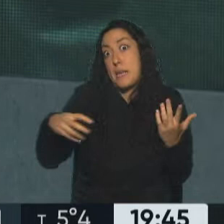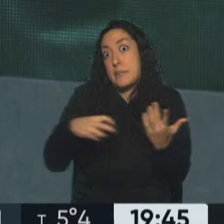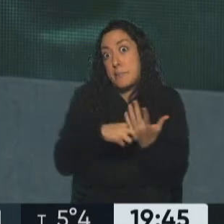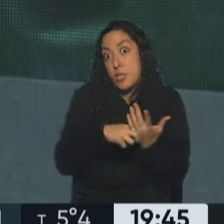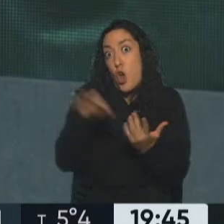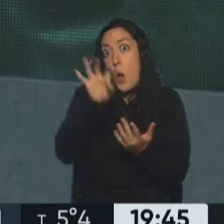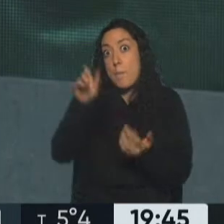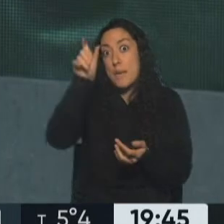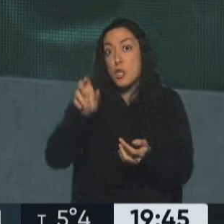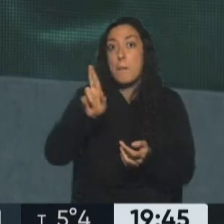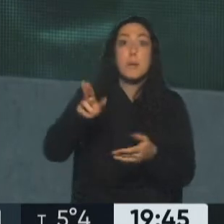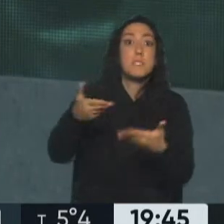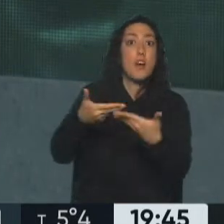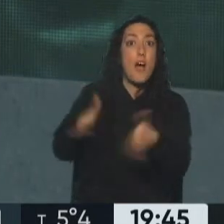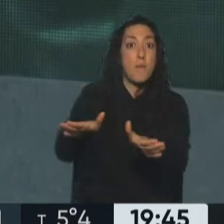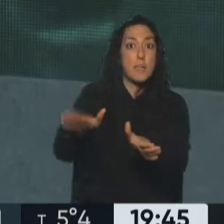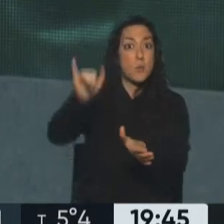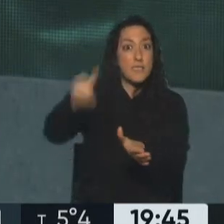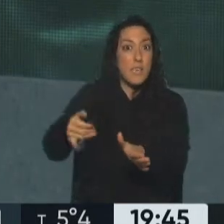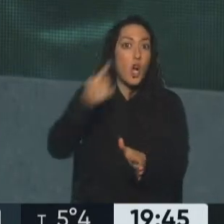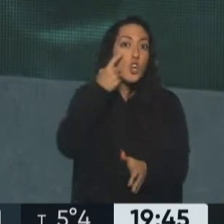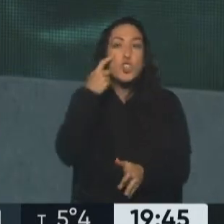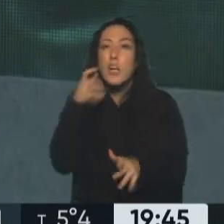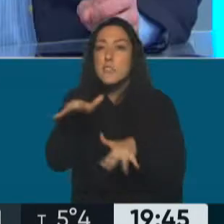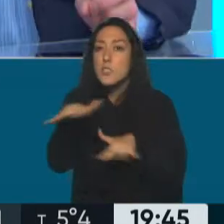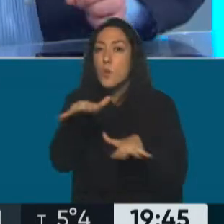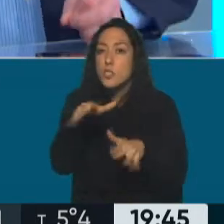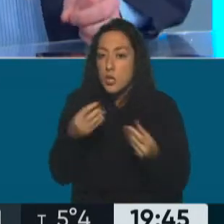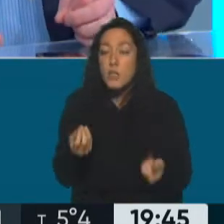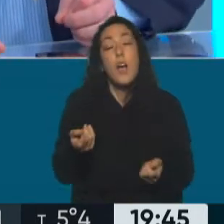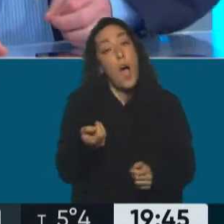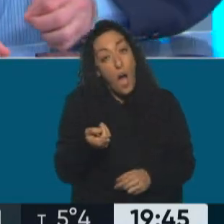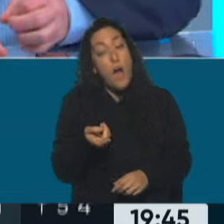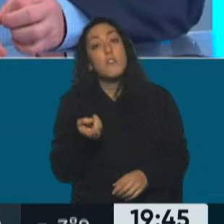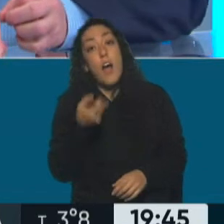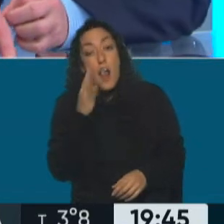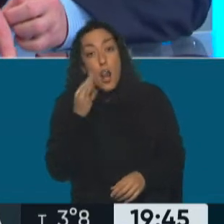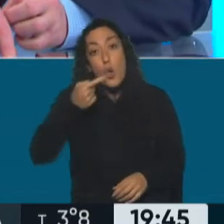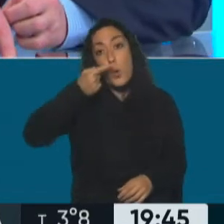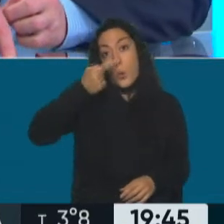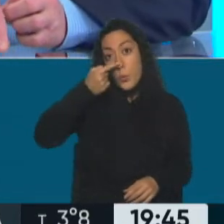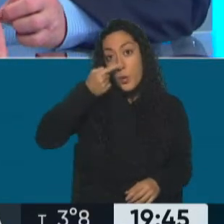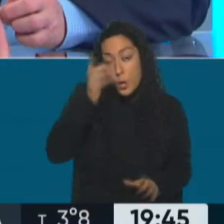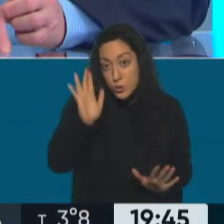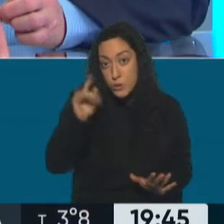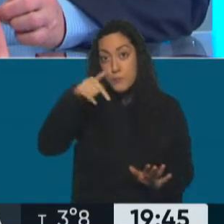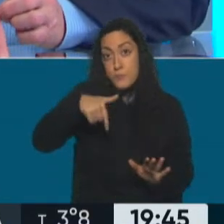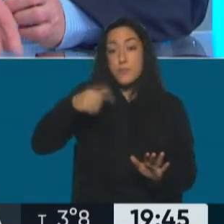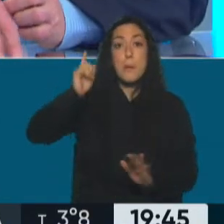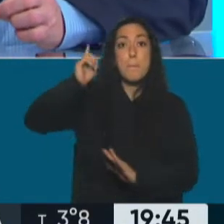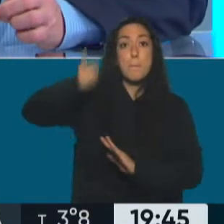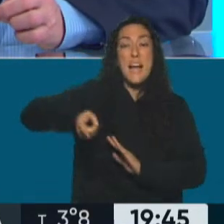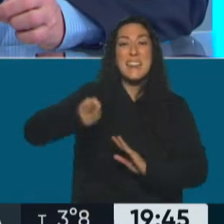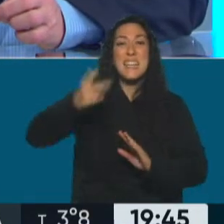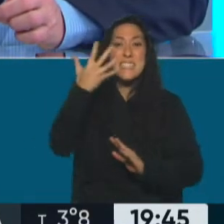habilitaron en el lugar debieron haber inspeccionado cuál era la situación y curiosidad del fallo a investigar a 5